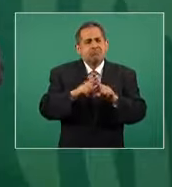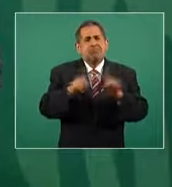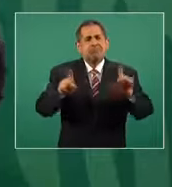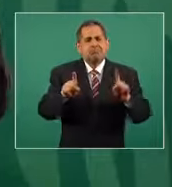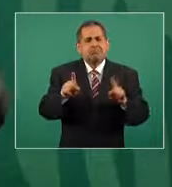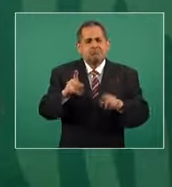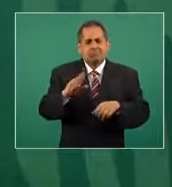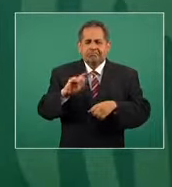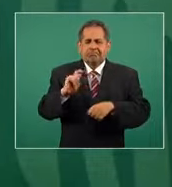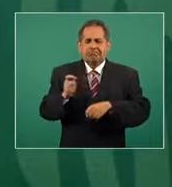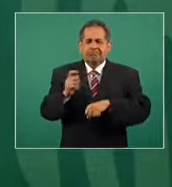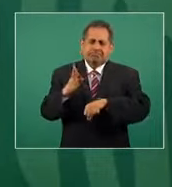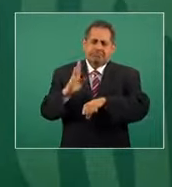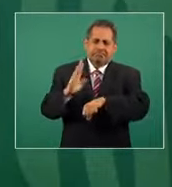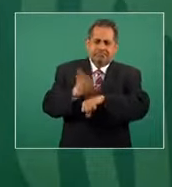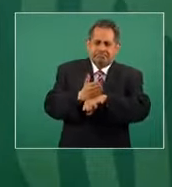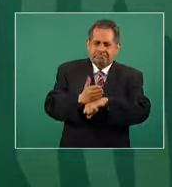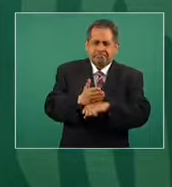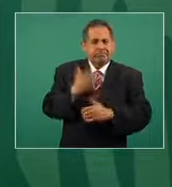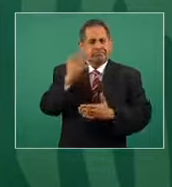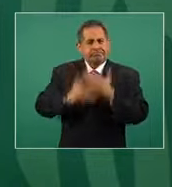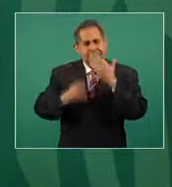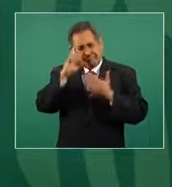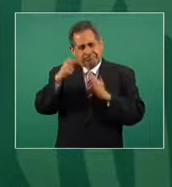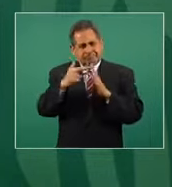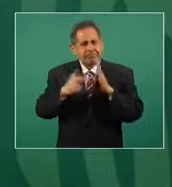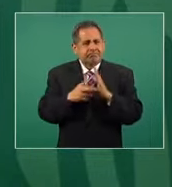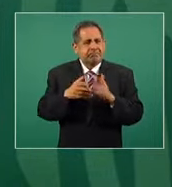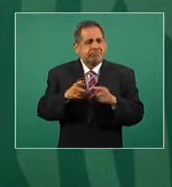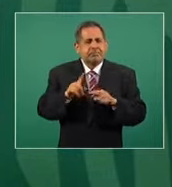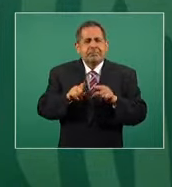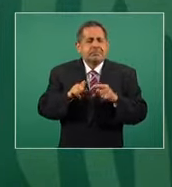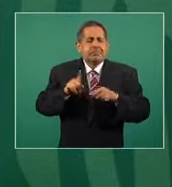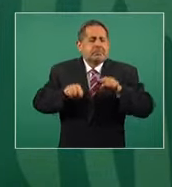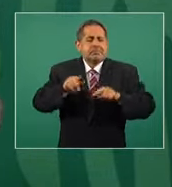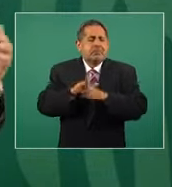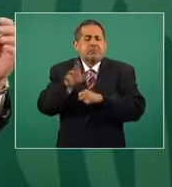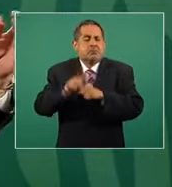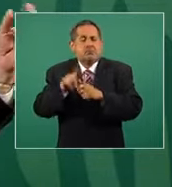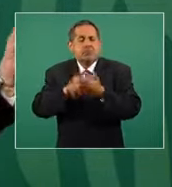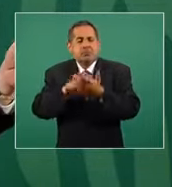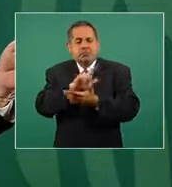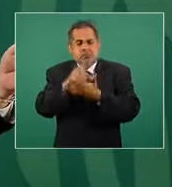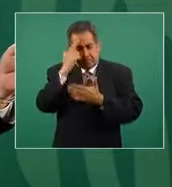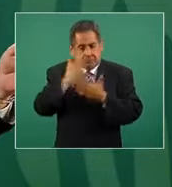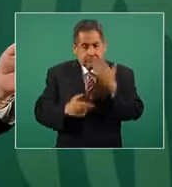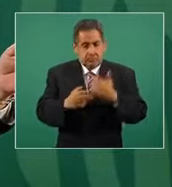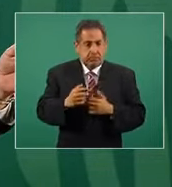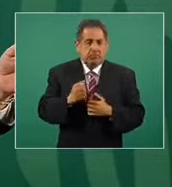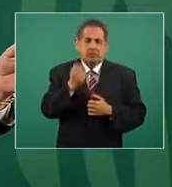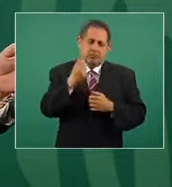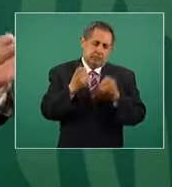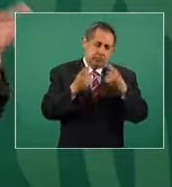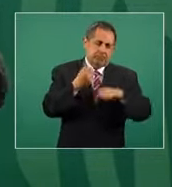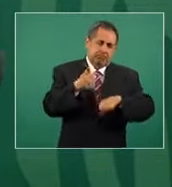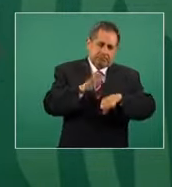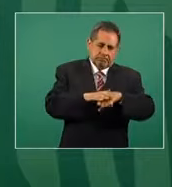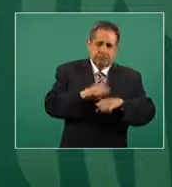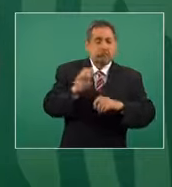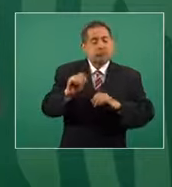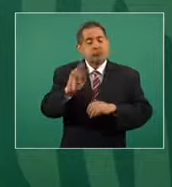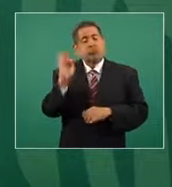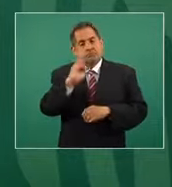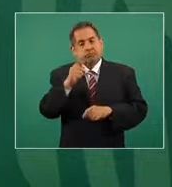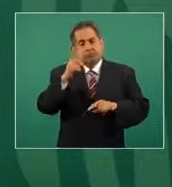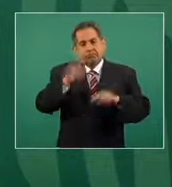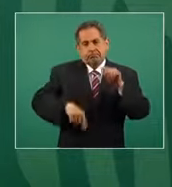tipos de sanciones que hay para las violaciones. Depende de qué violación haya sido específicamente, que van desde cuestiones administrativas hasta que sí te